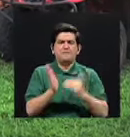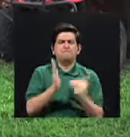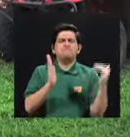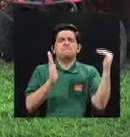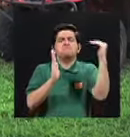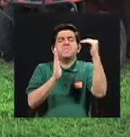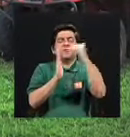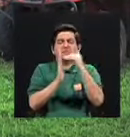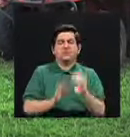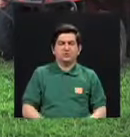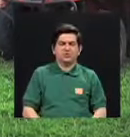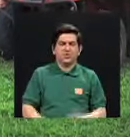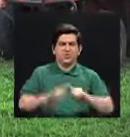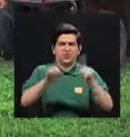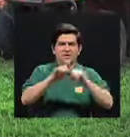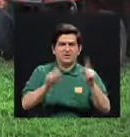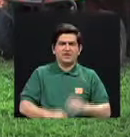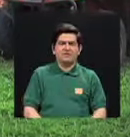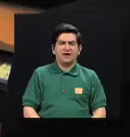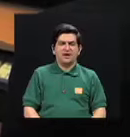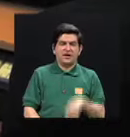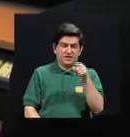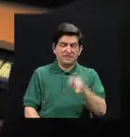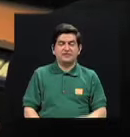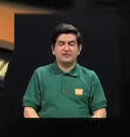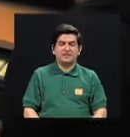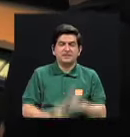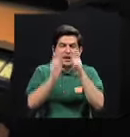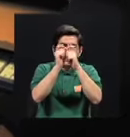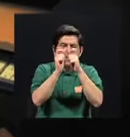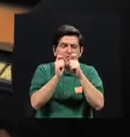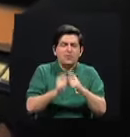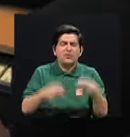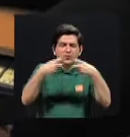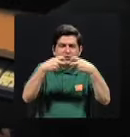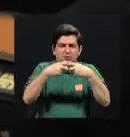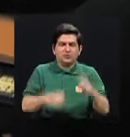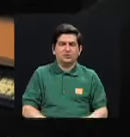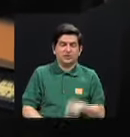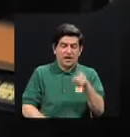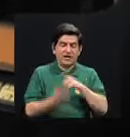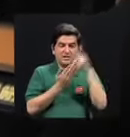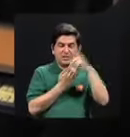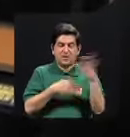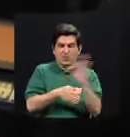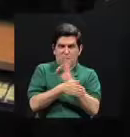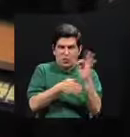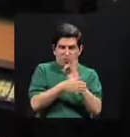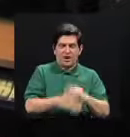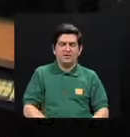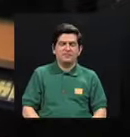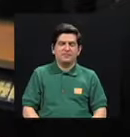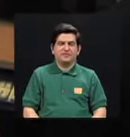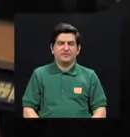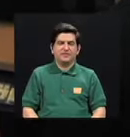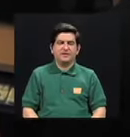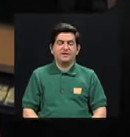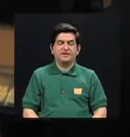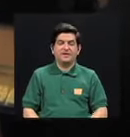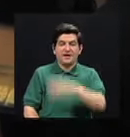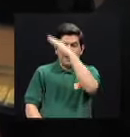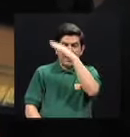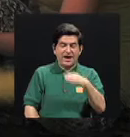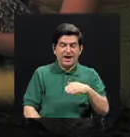millones de puntos electrónicos, ¿verdad? Este programa, digamos, funciona así. El eje central de